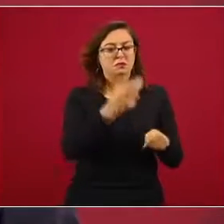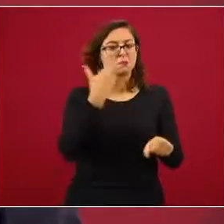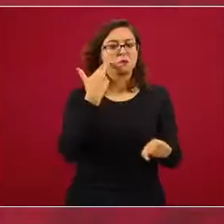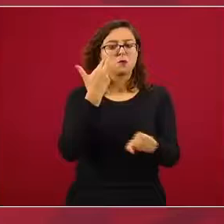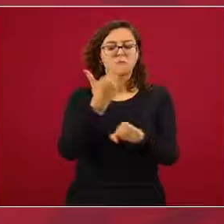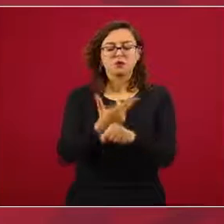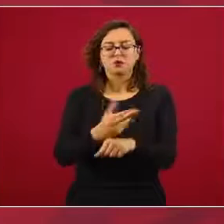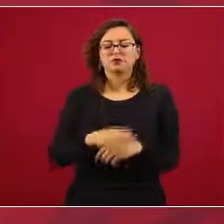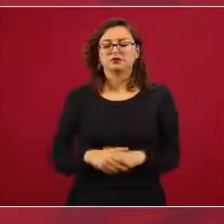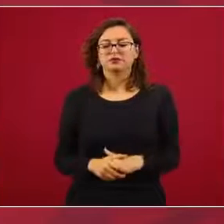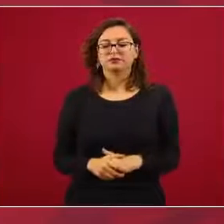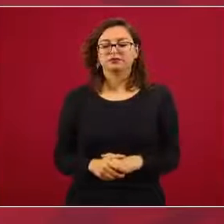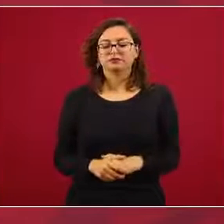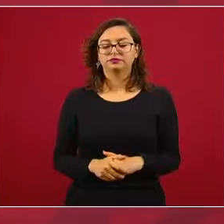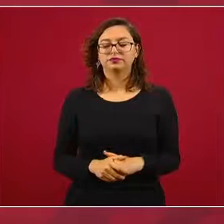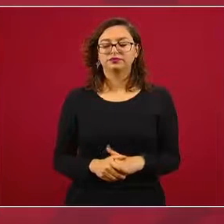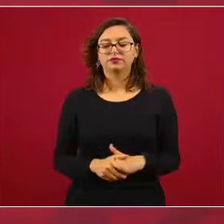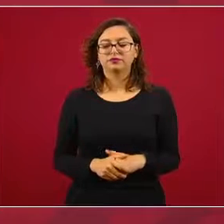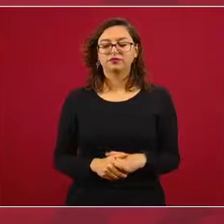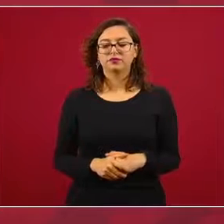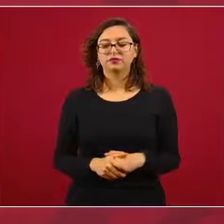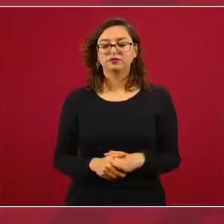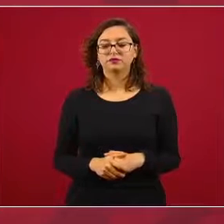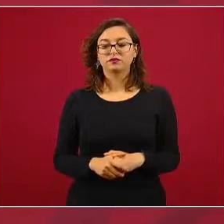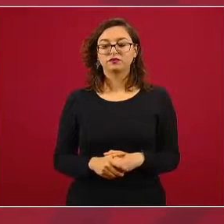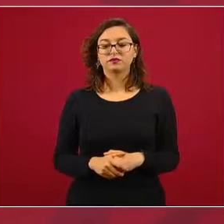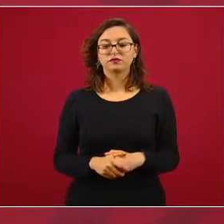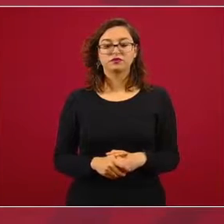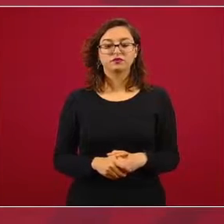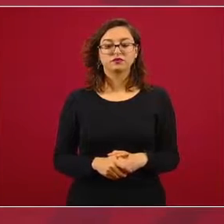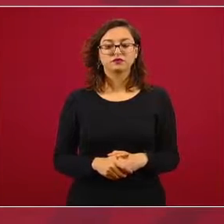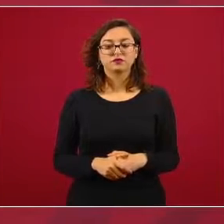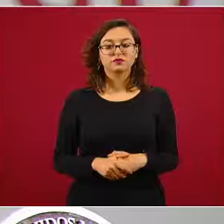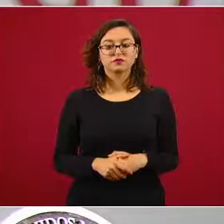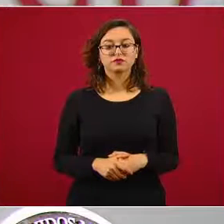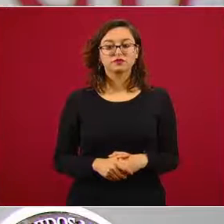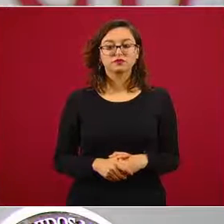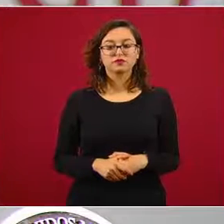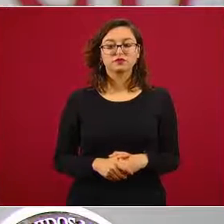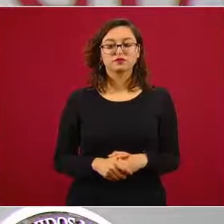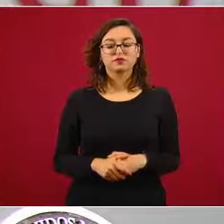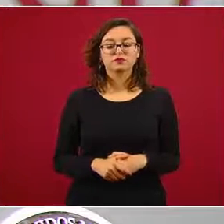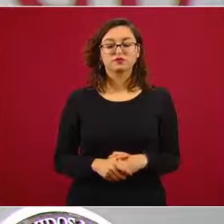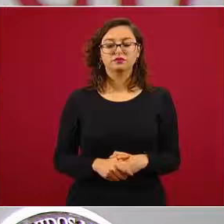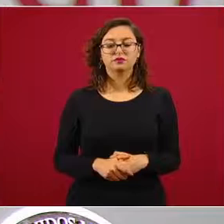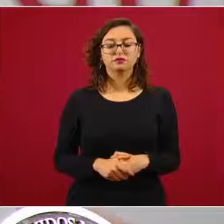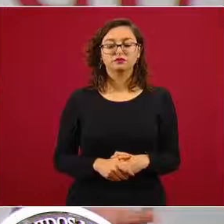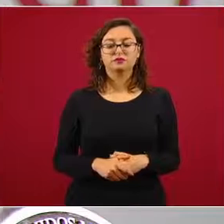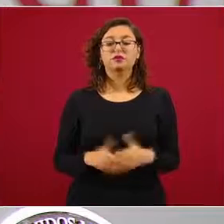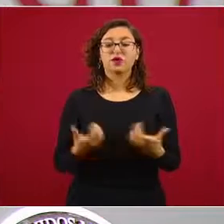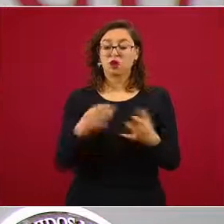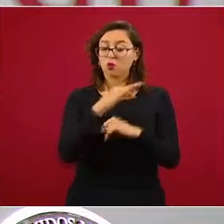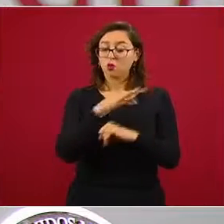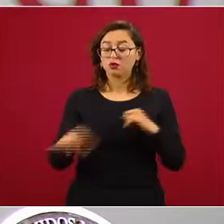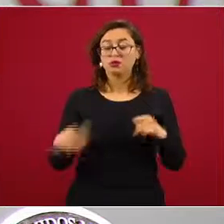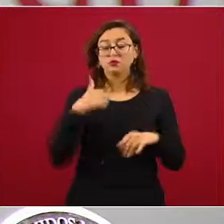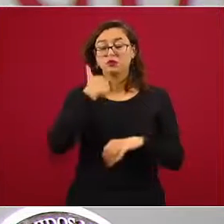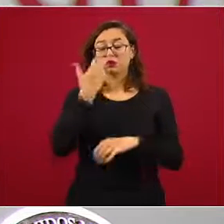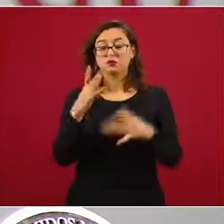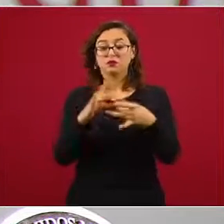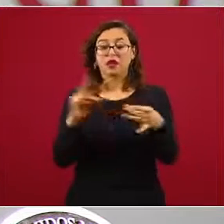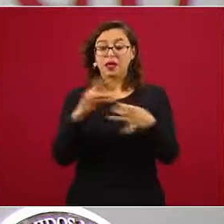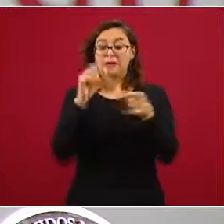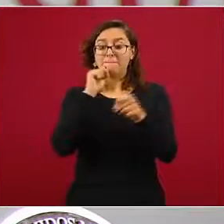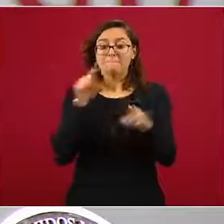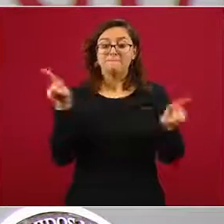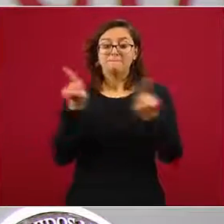diapositivas un último elemento. También hemos mantenido una coordinación multisectorial y en los tres órdenes